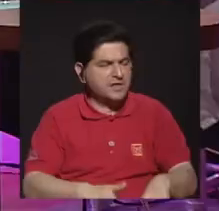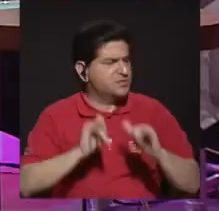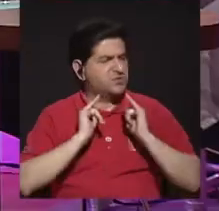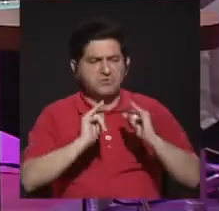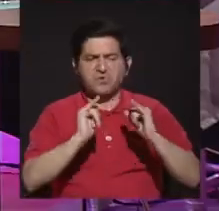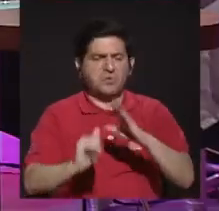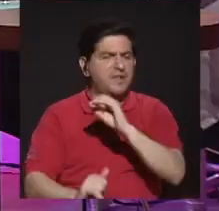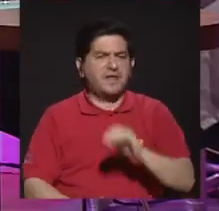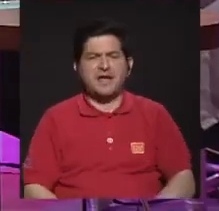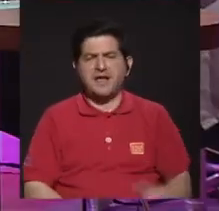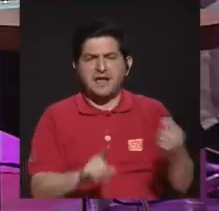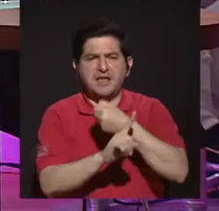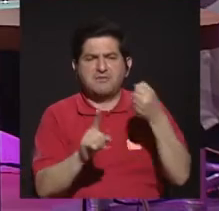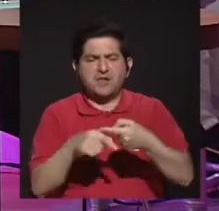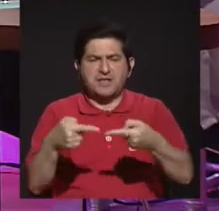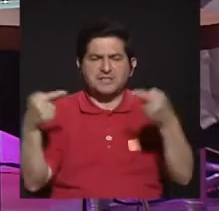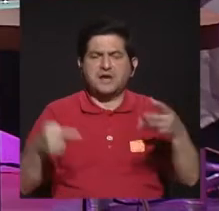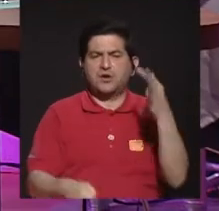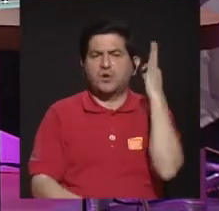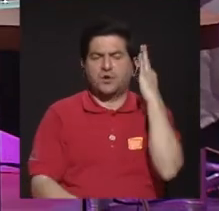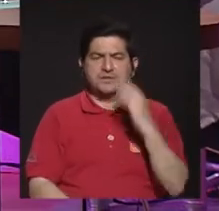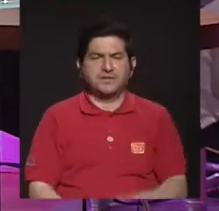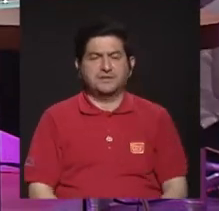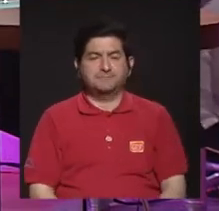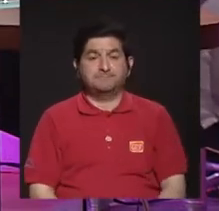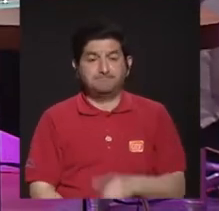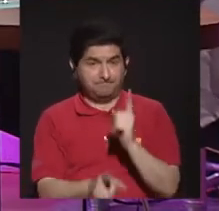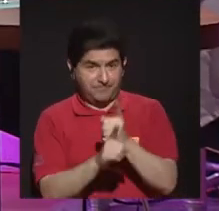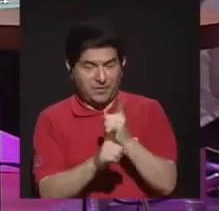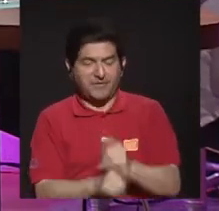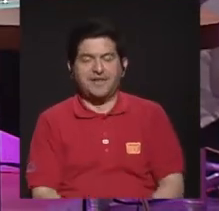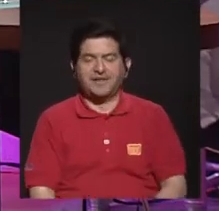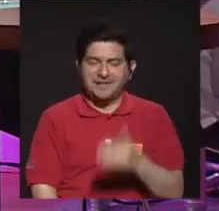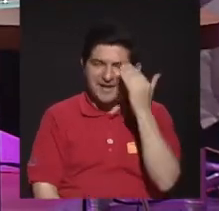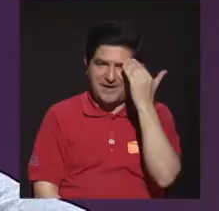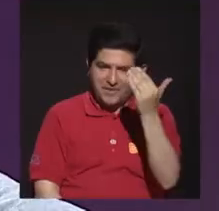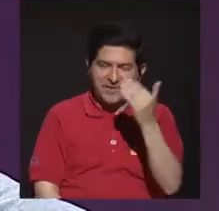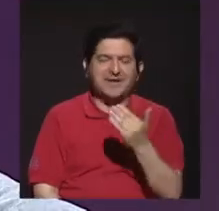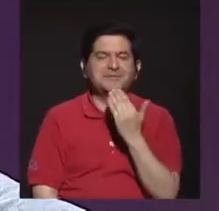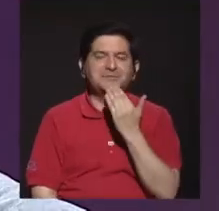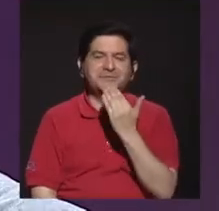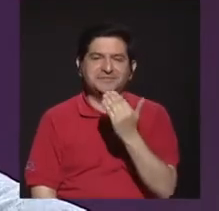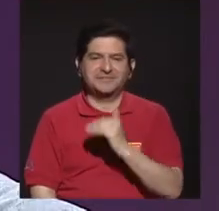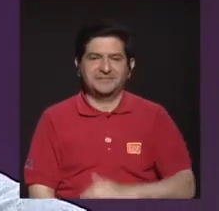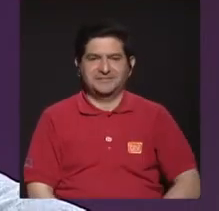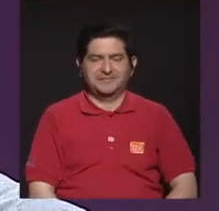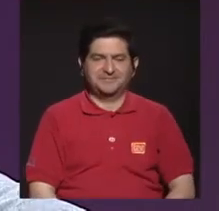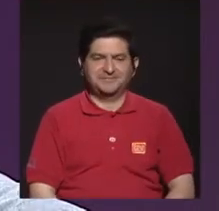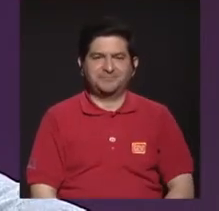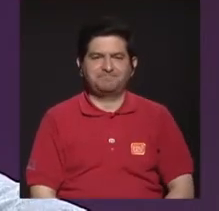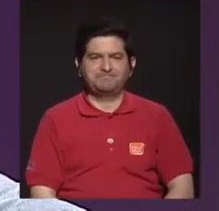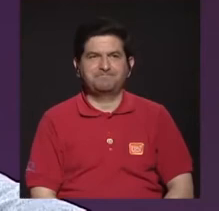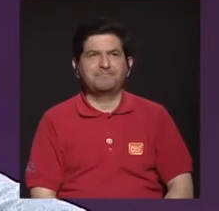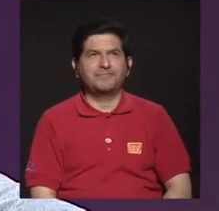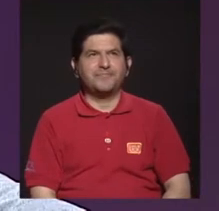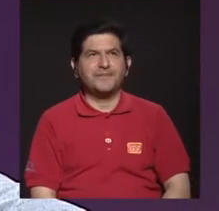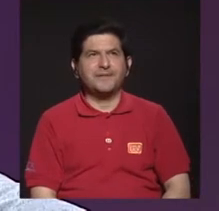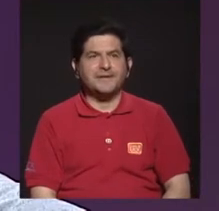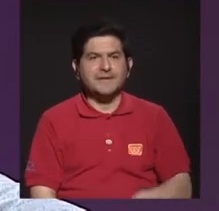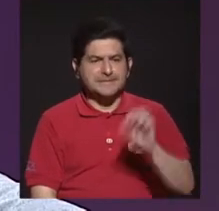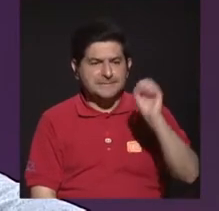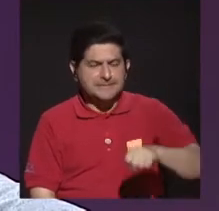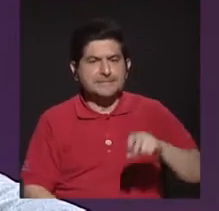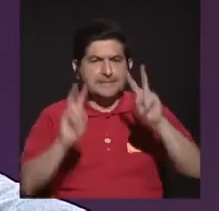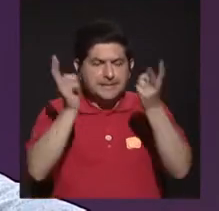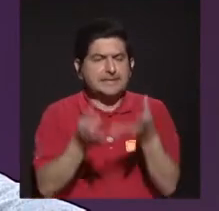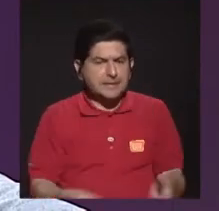desigualdad y la violencia contra las mujeres. Así es. Hola, Luisa, muchas gracias. Sin duda, es un tema